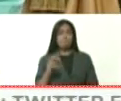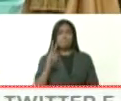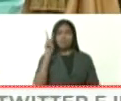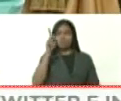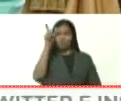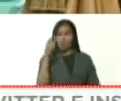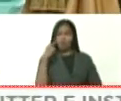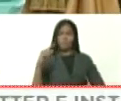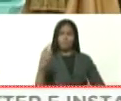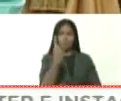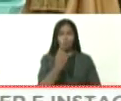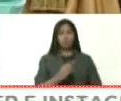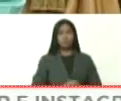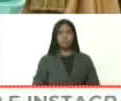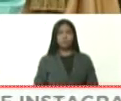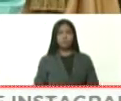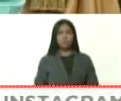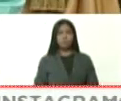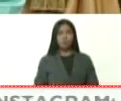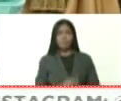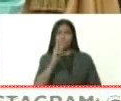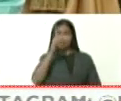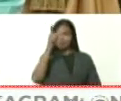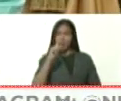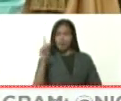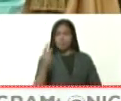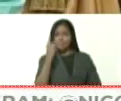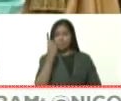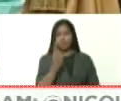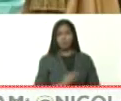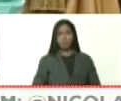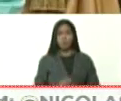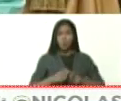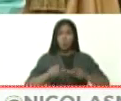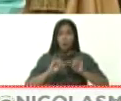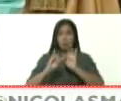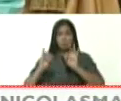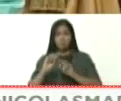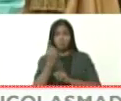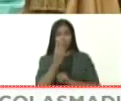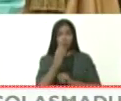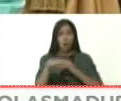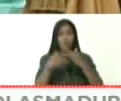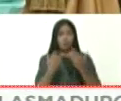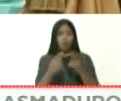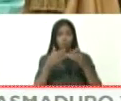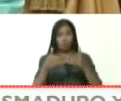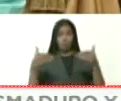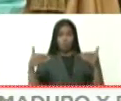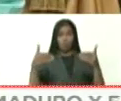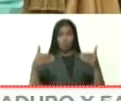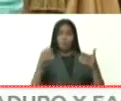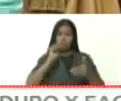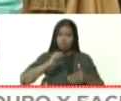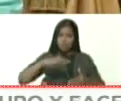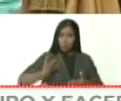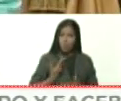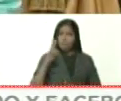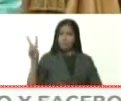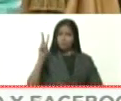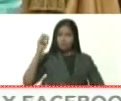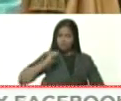primero, a las venezolanas de primera, allí, en el primer renglón. Sí se puede,